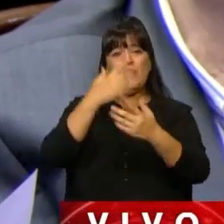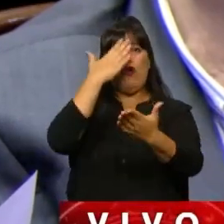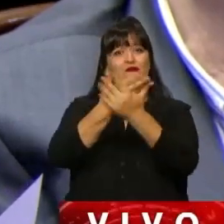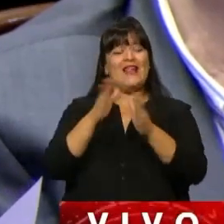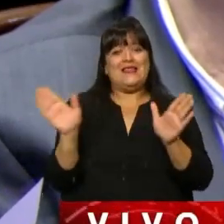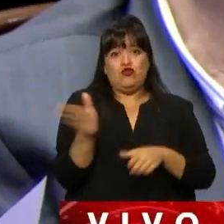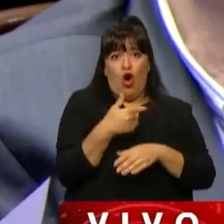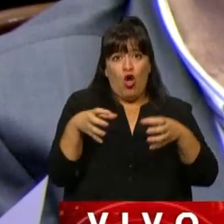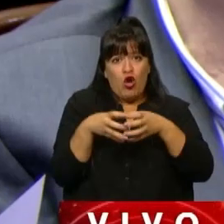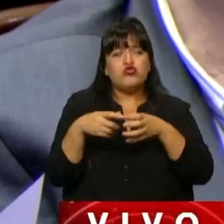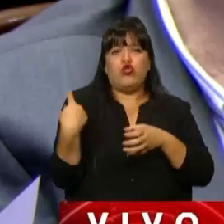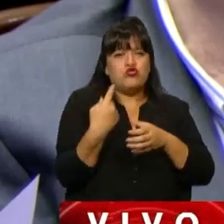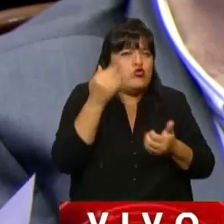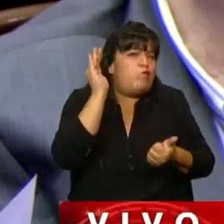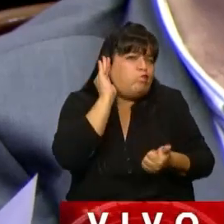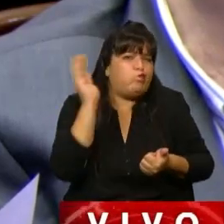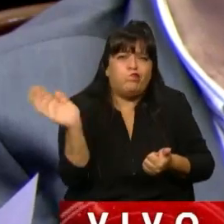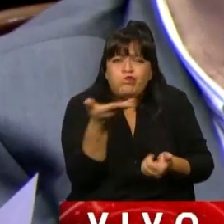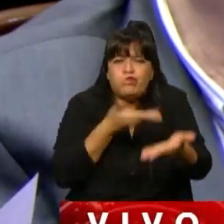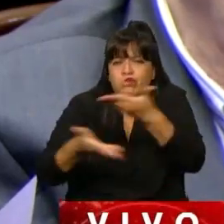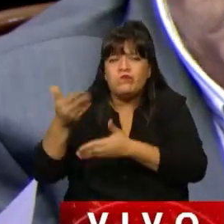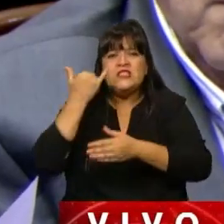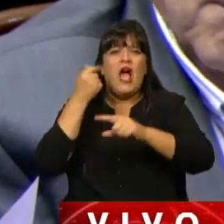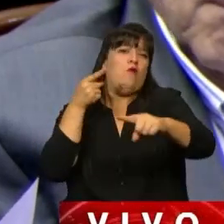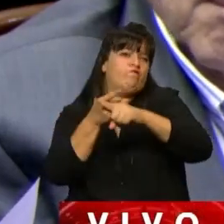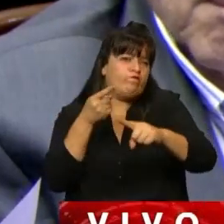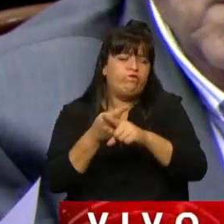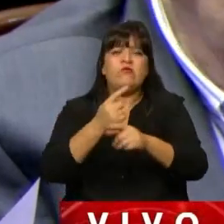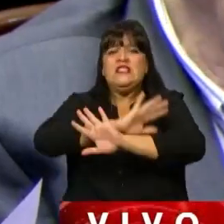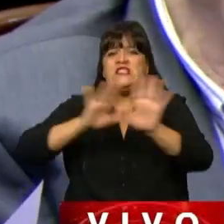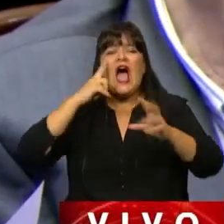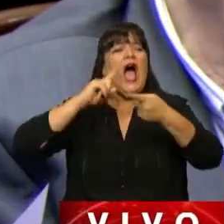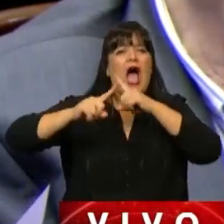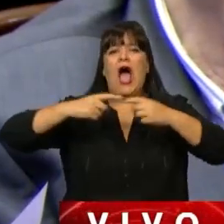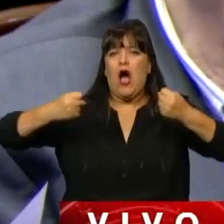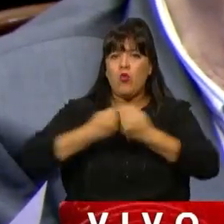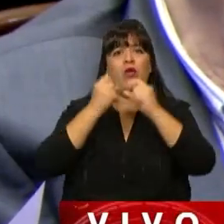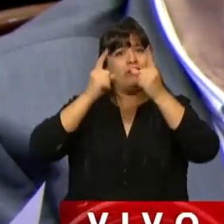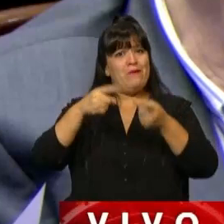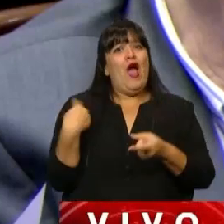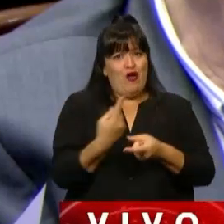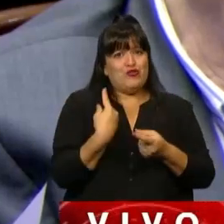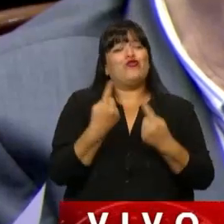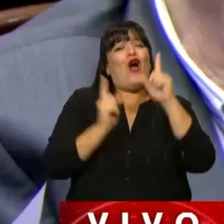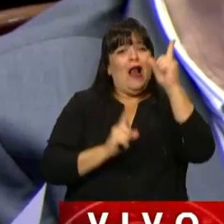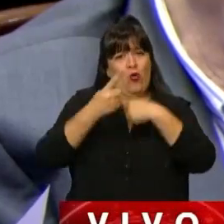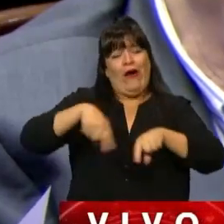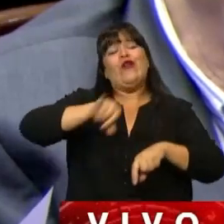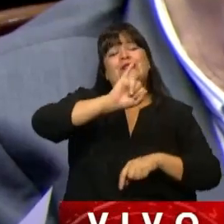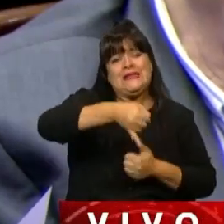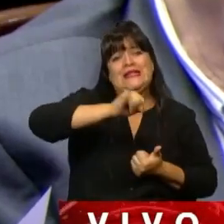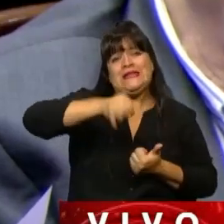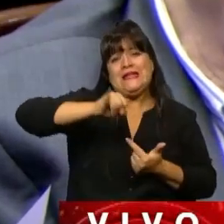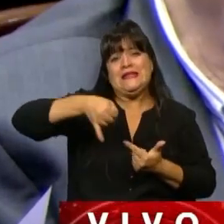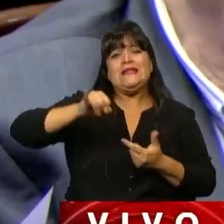hemos escuchado, hemos discutido, hemos acordado, hasta hemos cedido para acordar en este